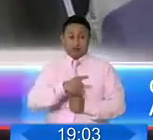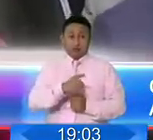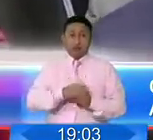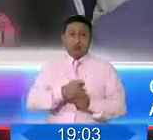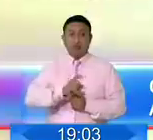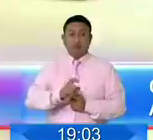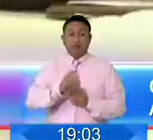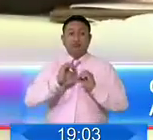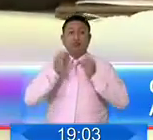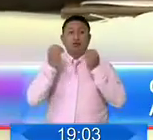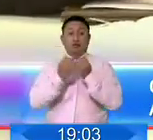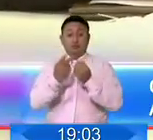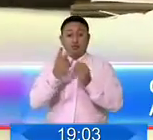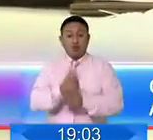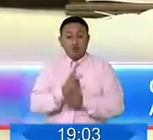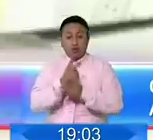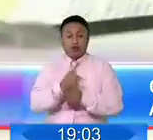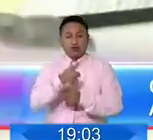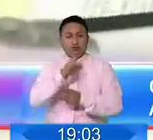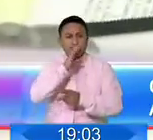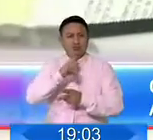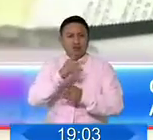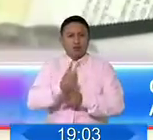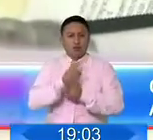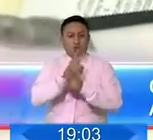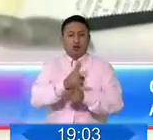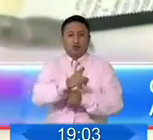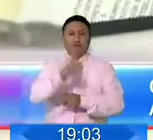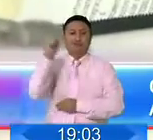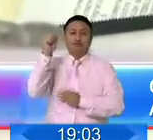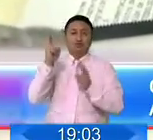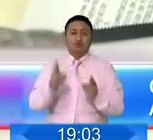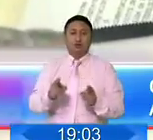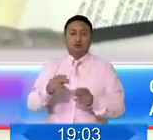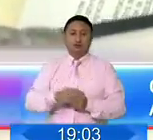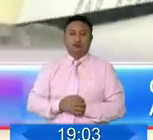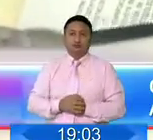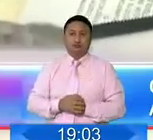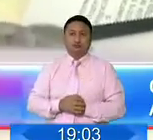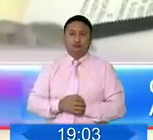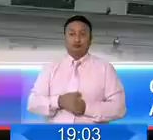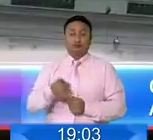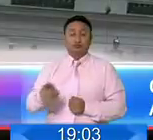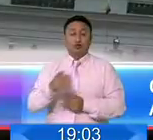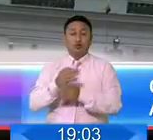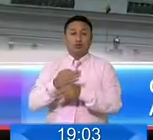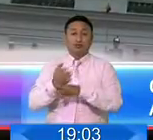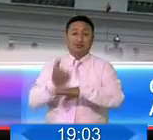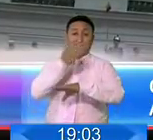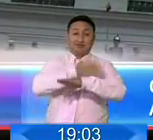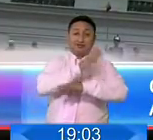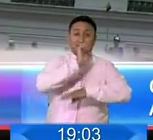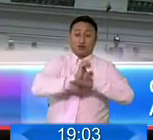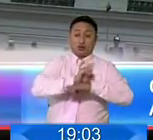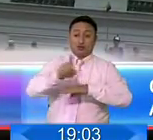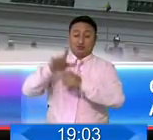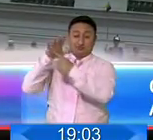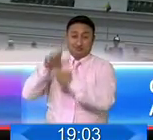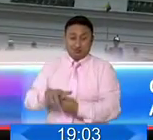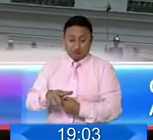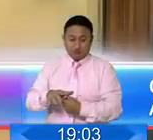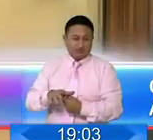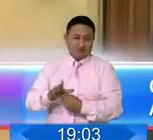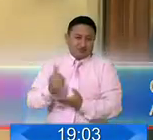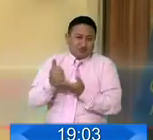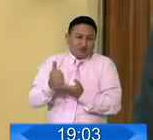estos organismos que buscan contribuir a los derechos humanos en la región. Menoscabar su funcionamiento no le hizo bien al Ecuador en el régimen anterior,